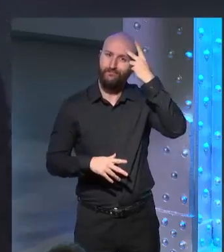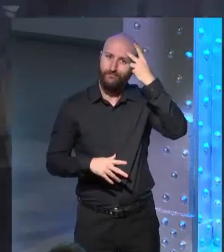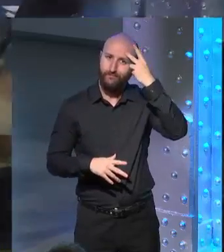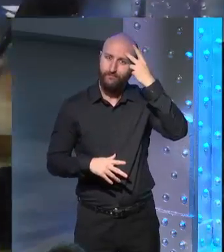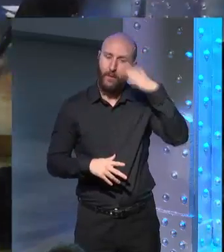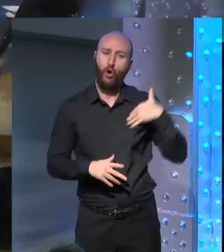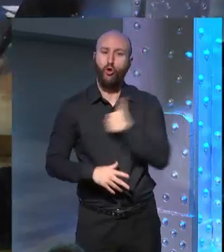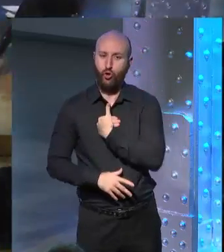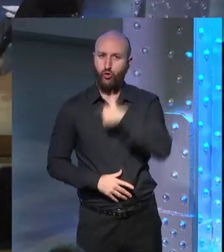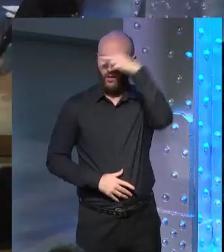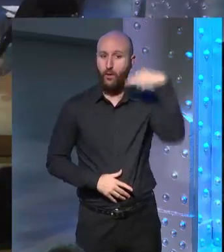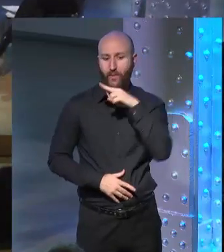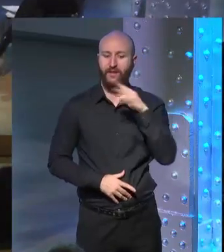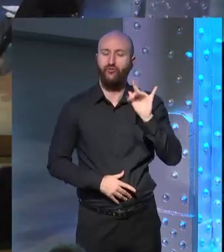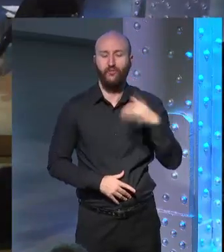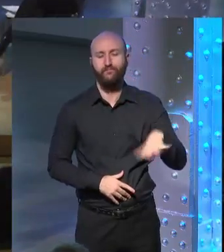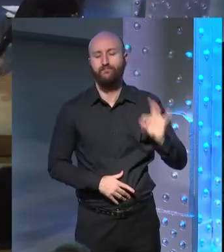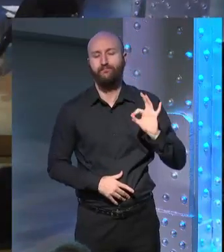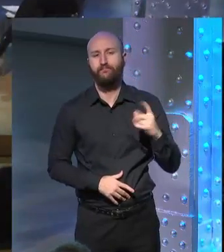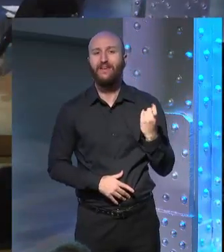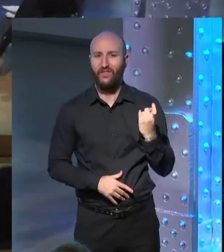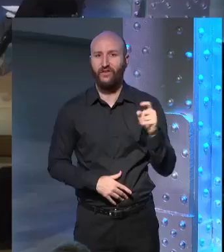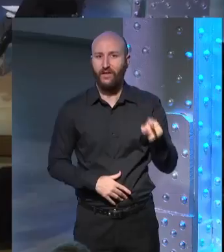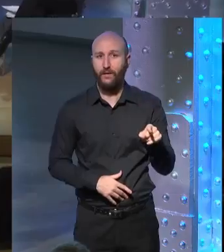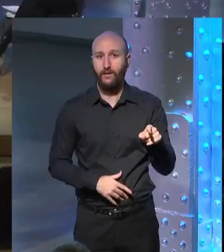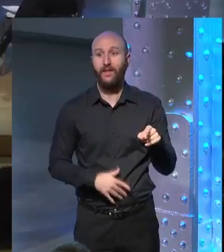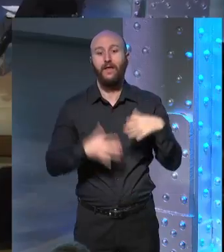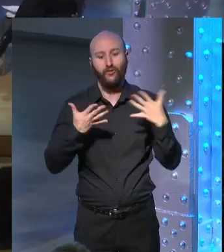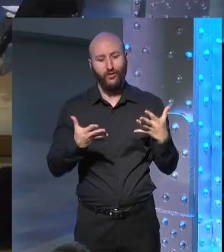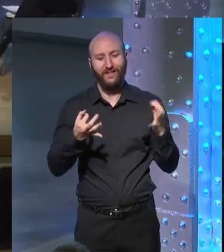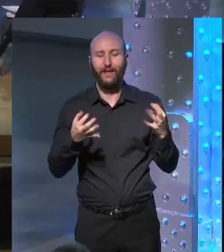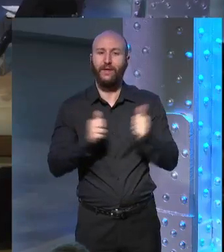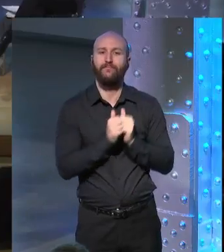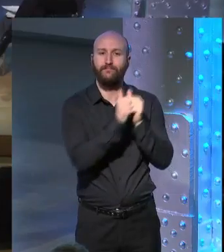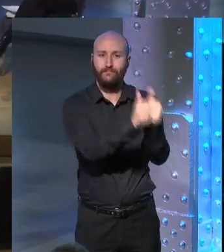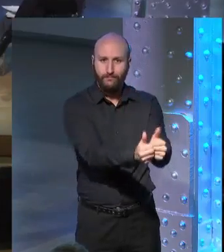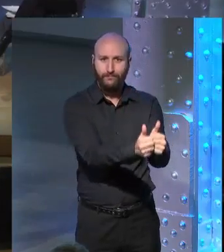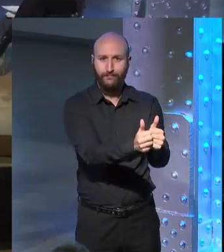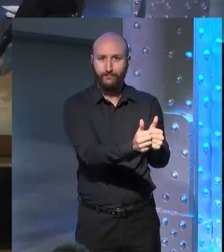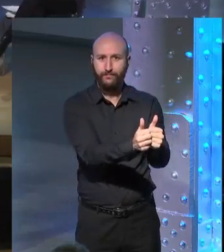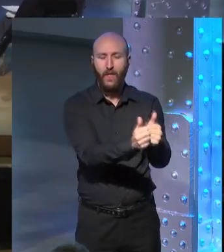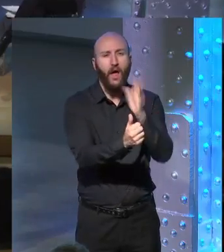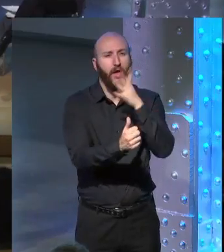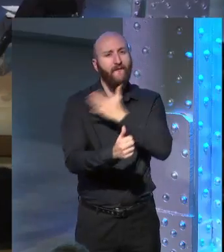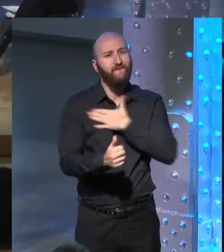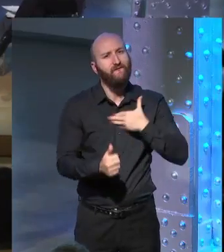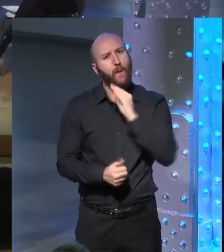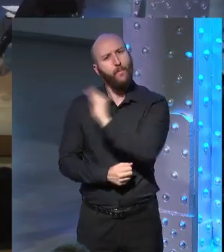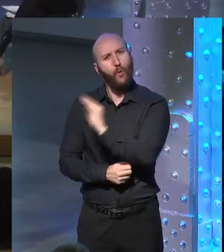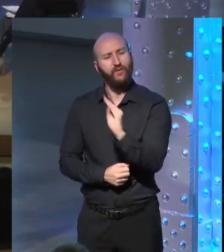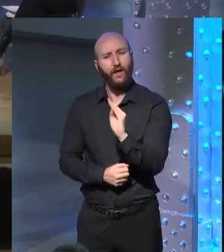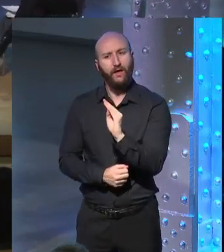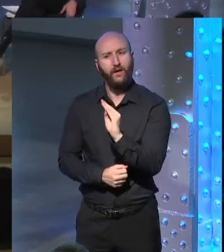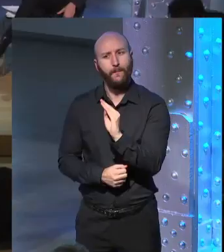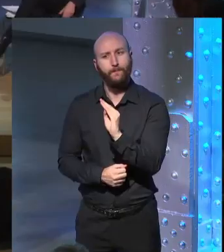como padres decidamos que lo va a necesitar, hay que hacer un acto de acompañamiento. A mí sí que me gustaría preguntarles, quizá, si te